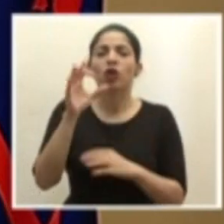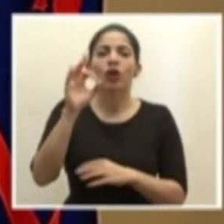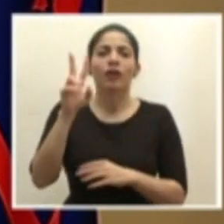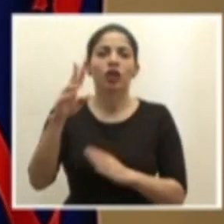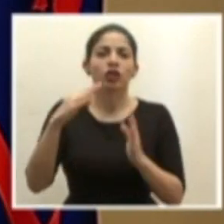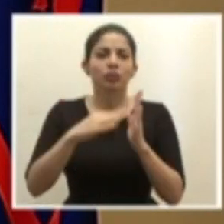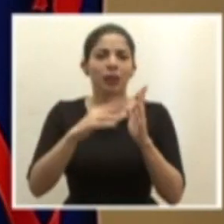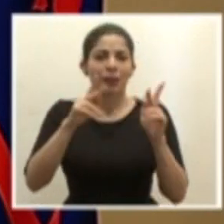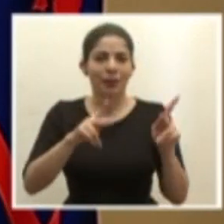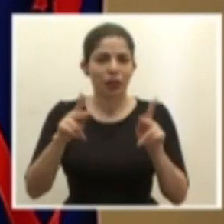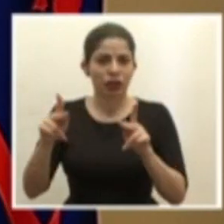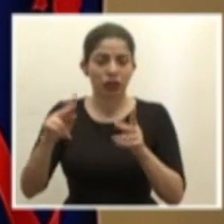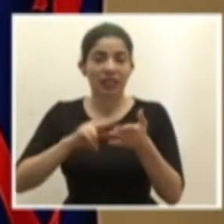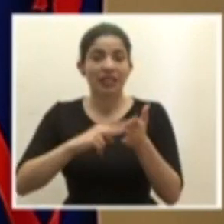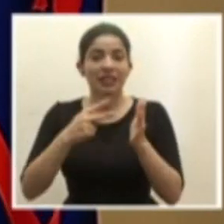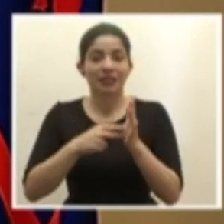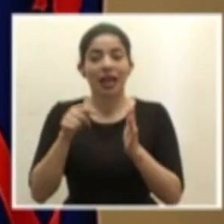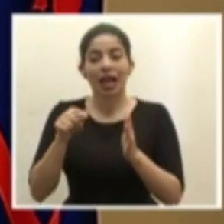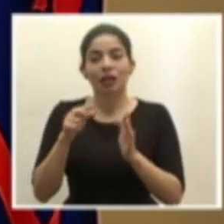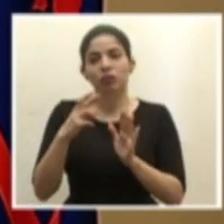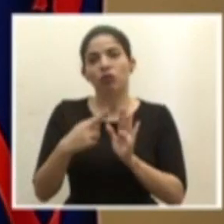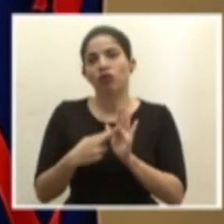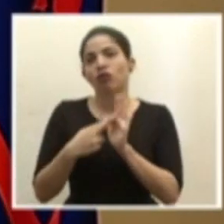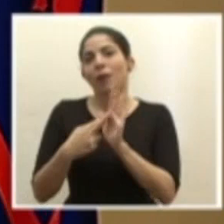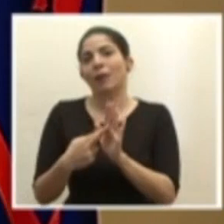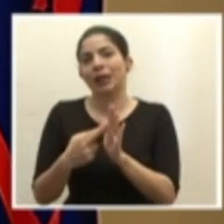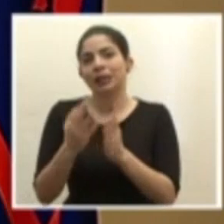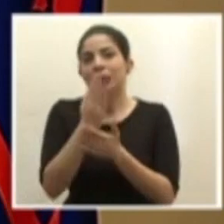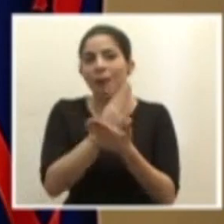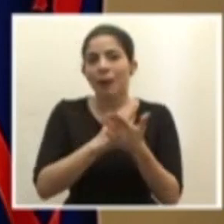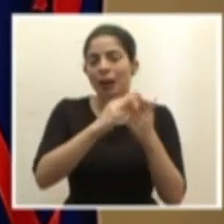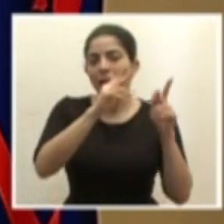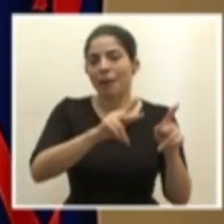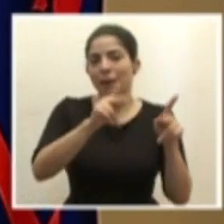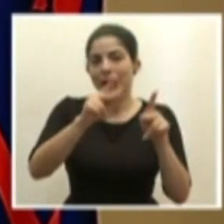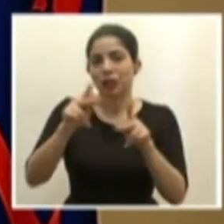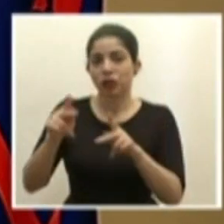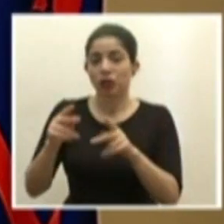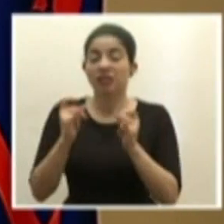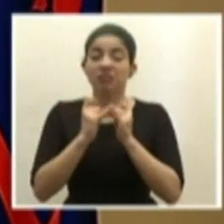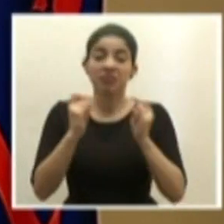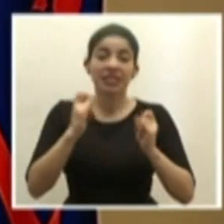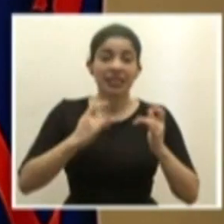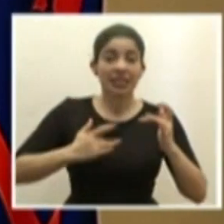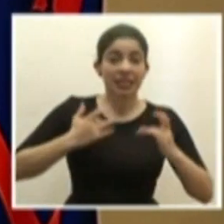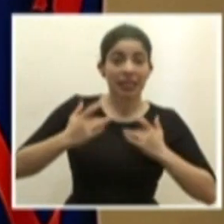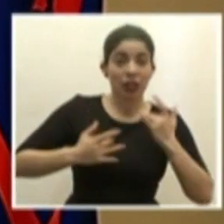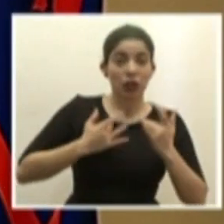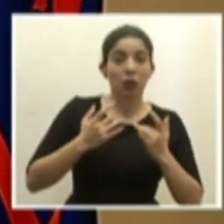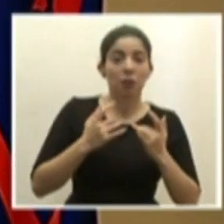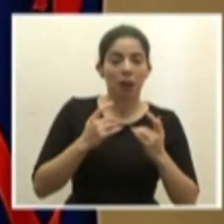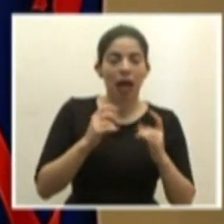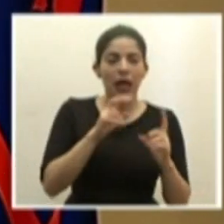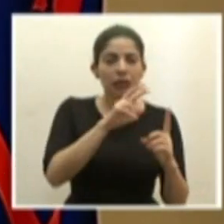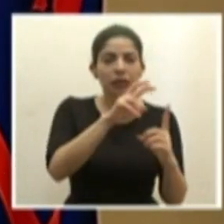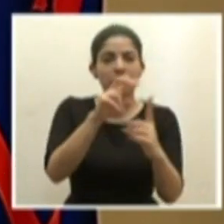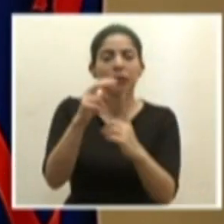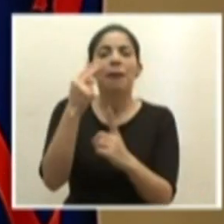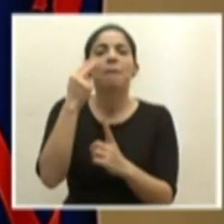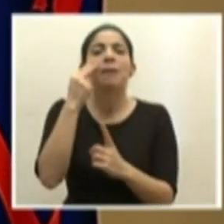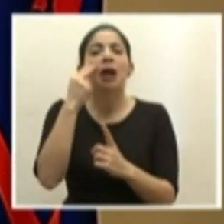con lo cual es una muestra representativa de personas asintomáticas para ver cuál es el nivel